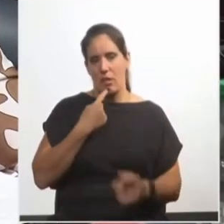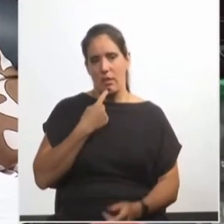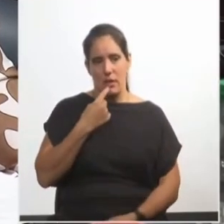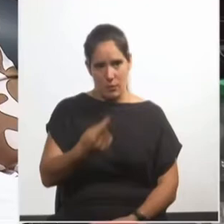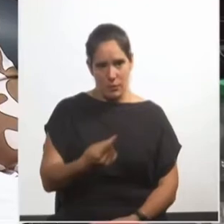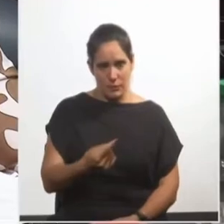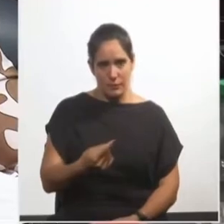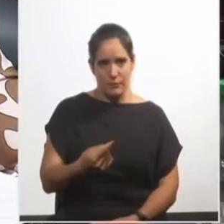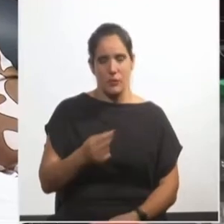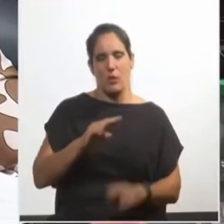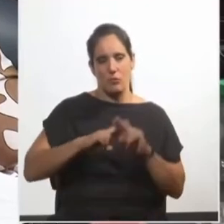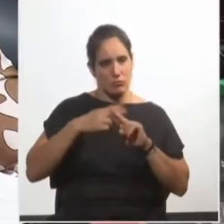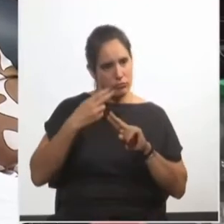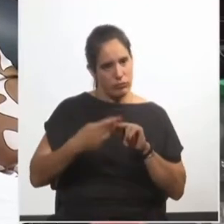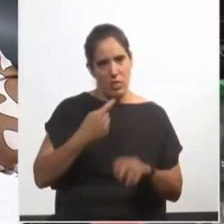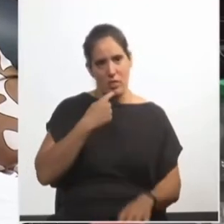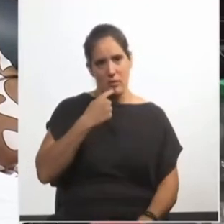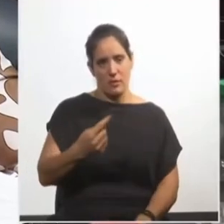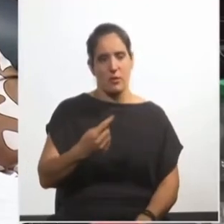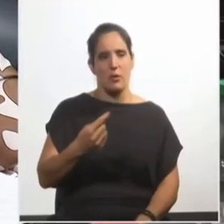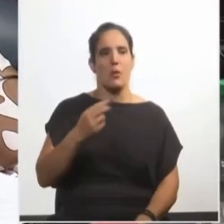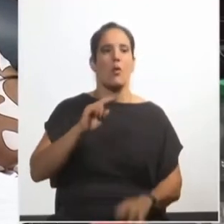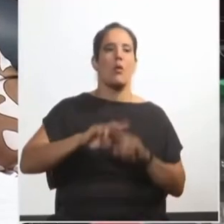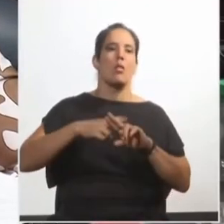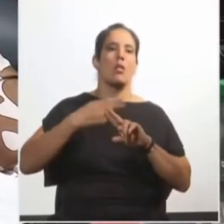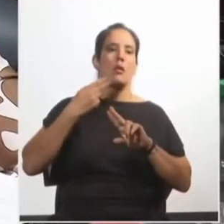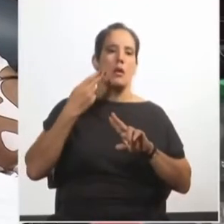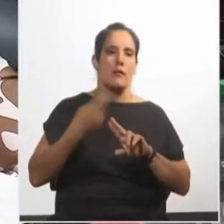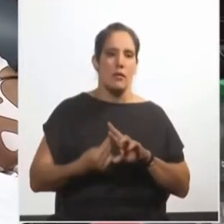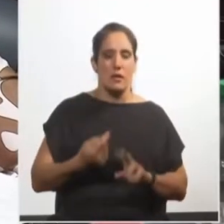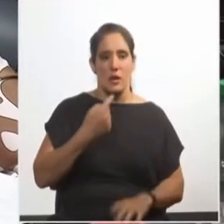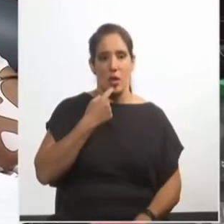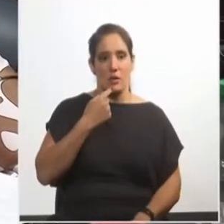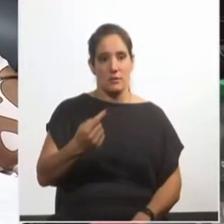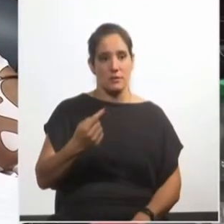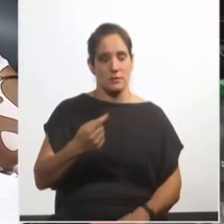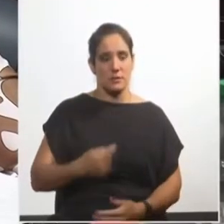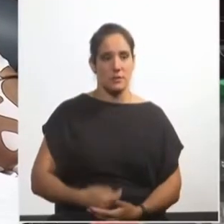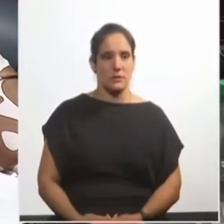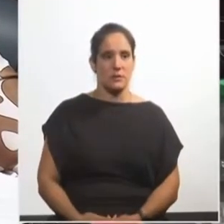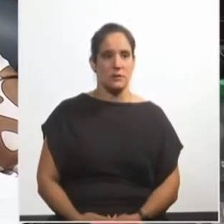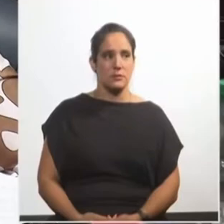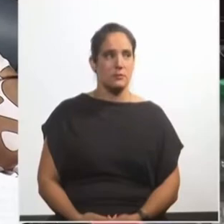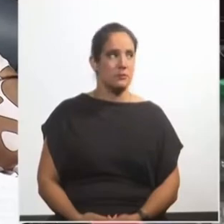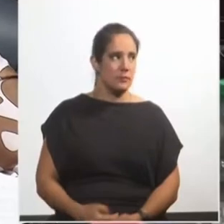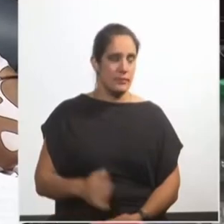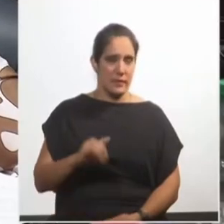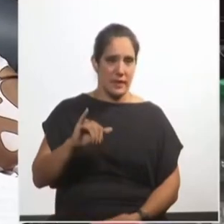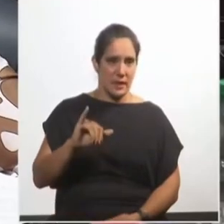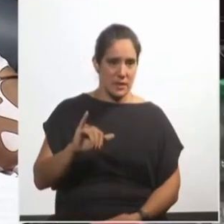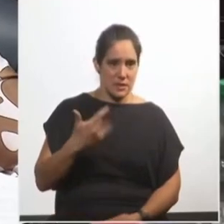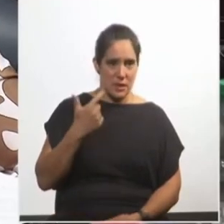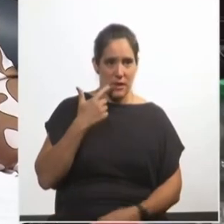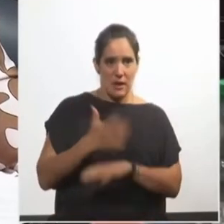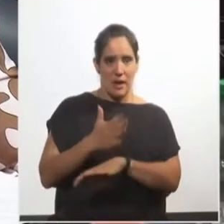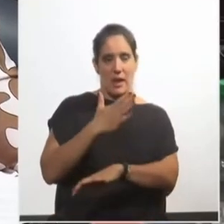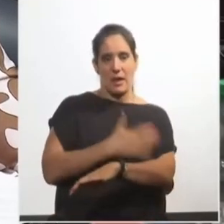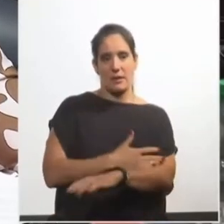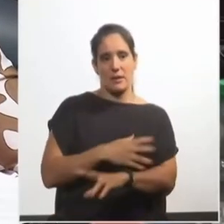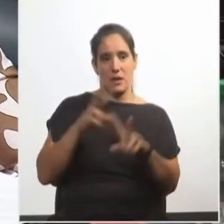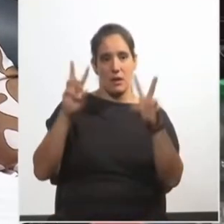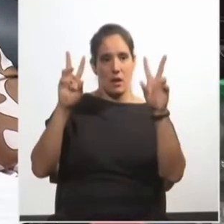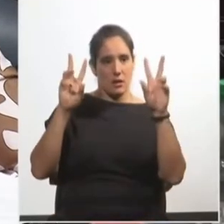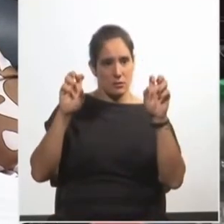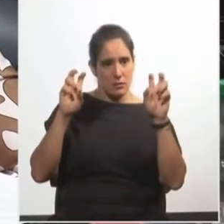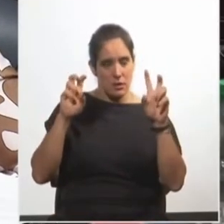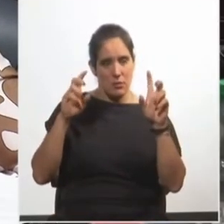dicho reiteradamente, lo volvemos a decir en esta oportunidad, ya que se han referido al tema